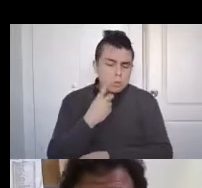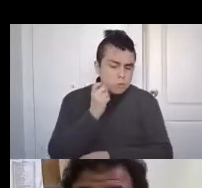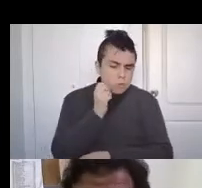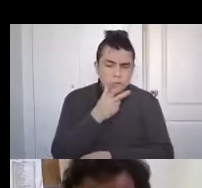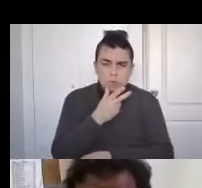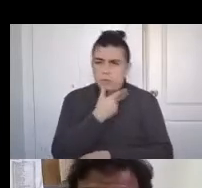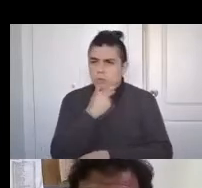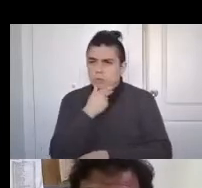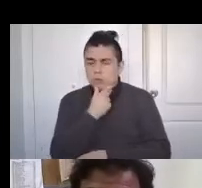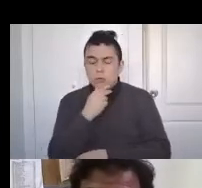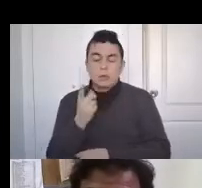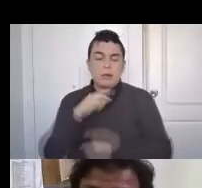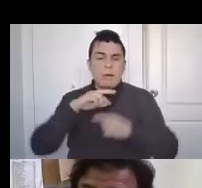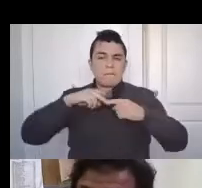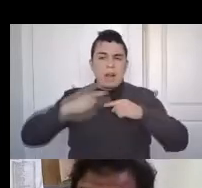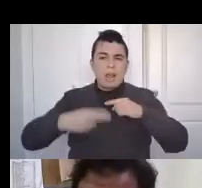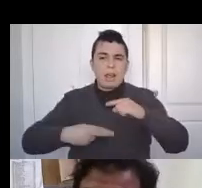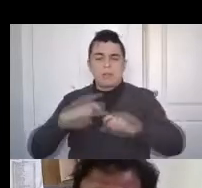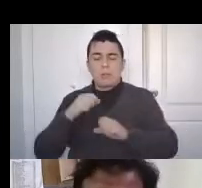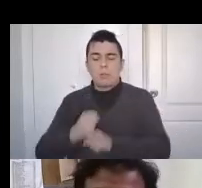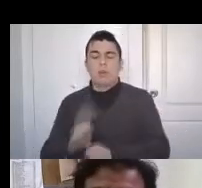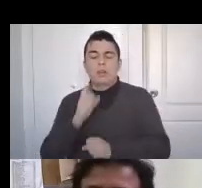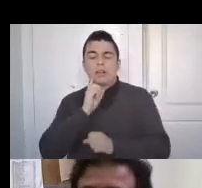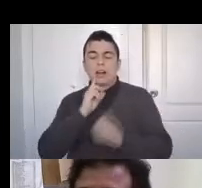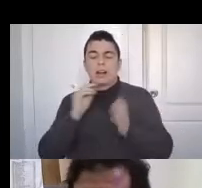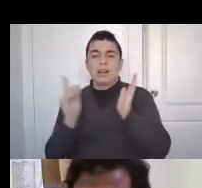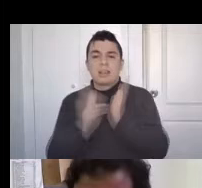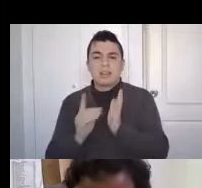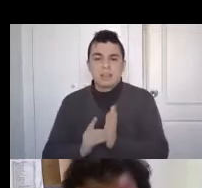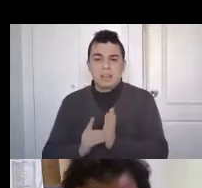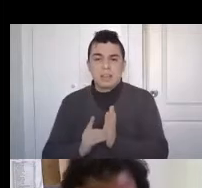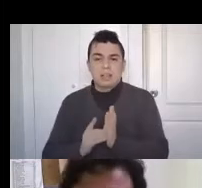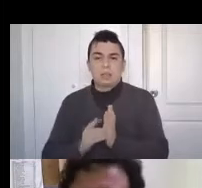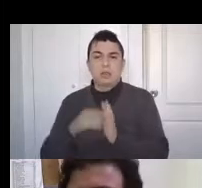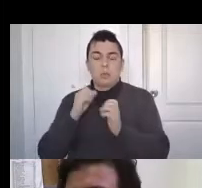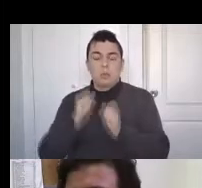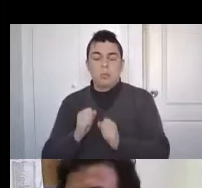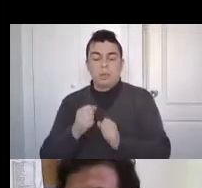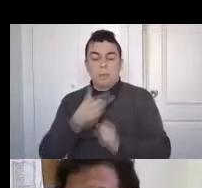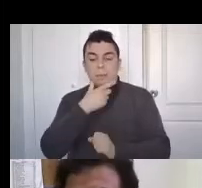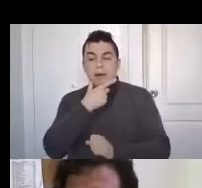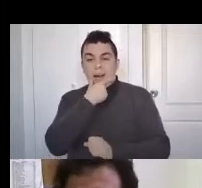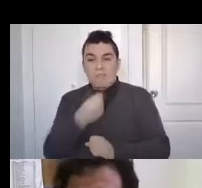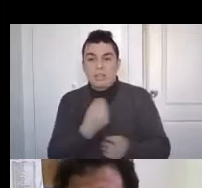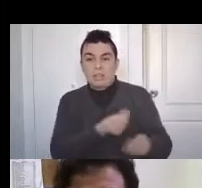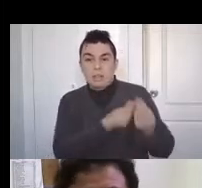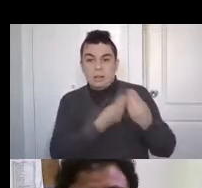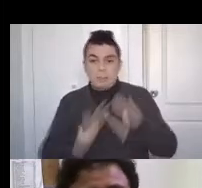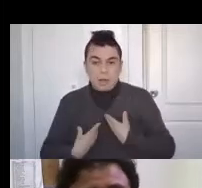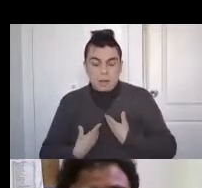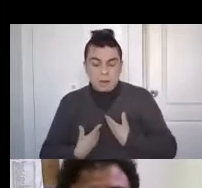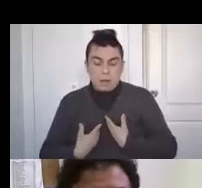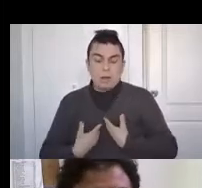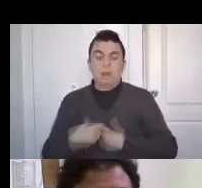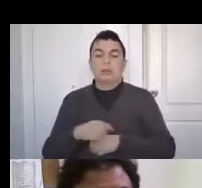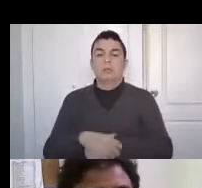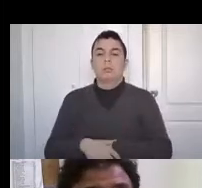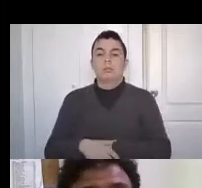porque tienen datos experimentales que dicen que son más transmisibles, que pueden tener